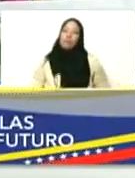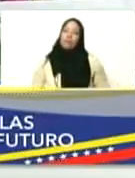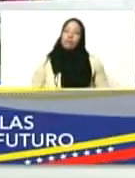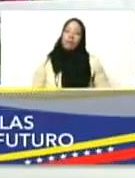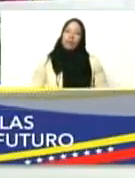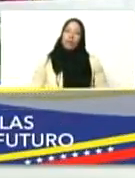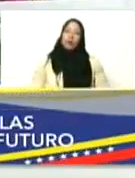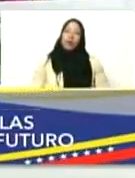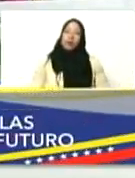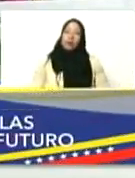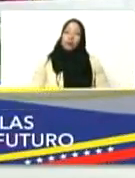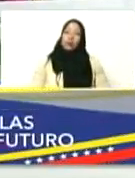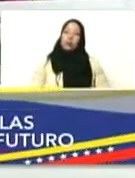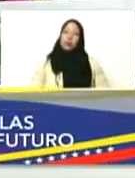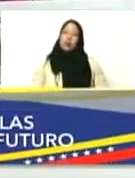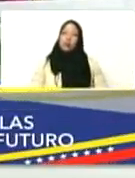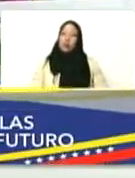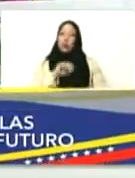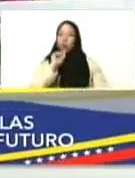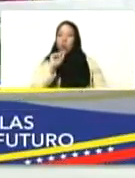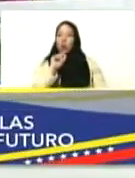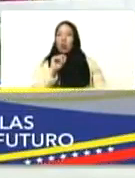Este punto de cuenta me lo presentan